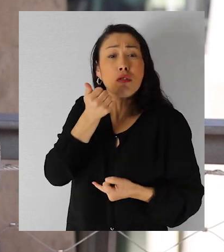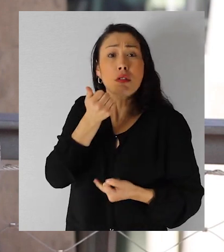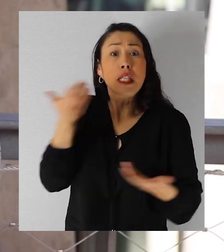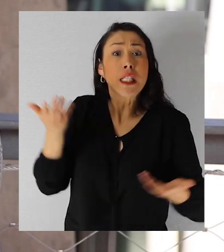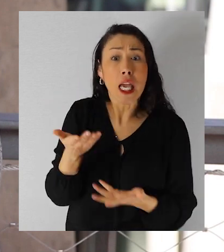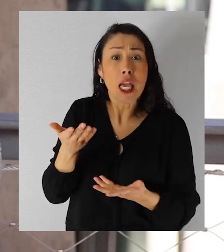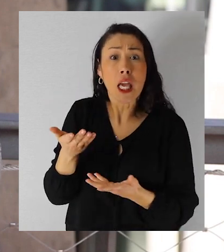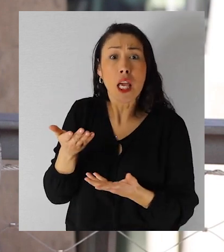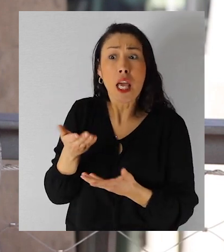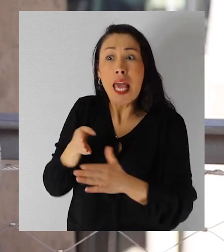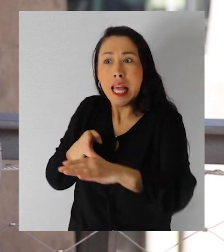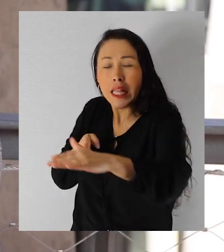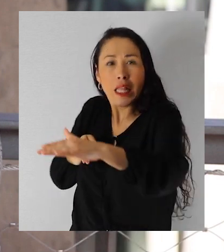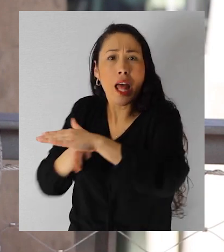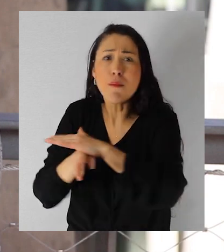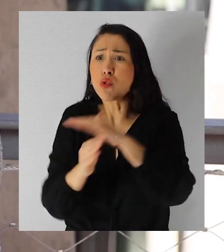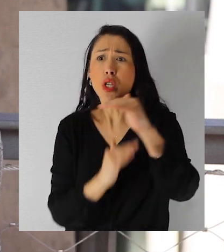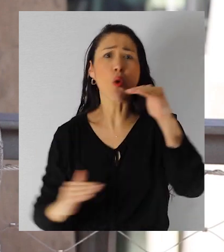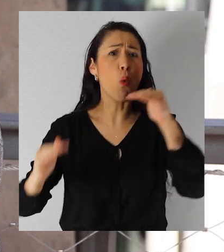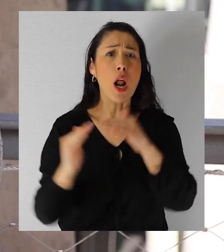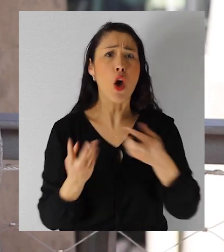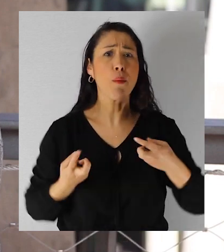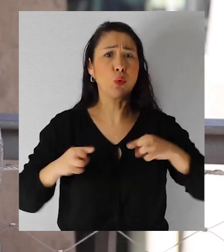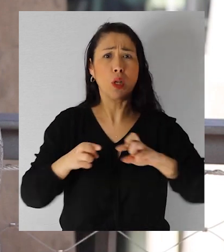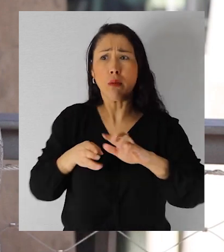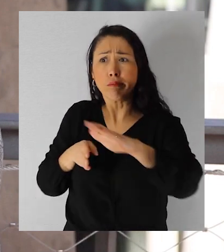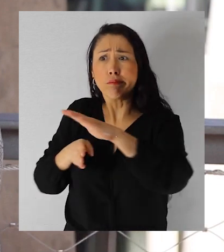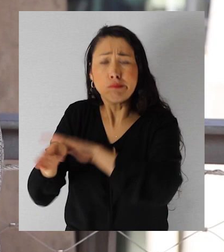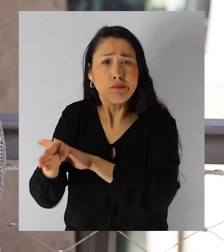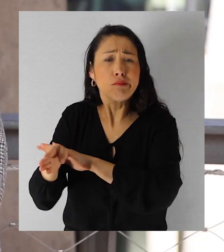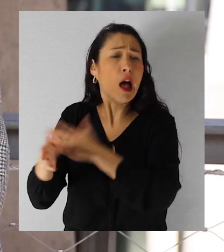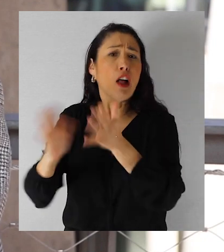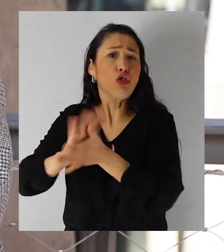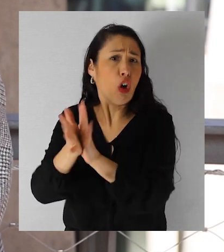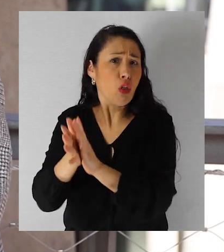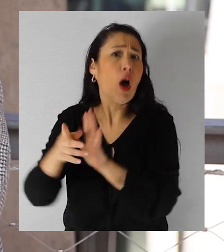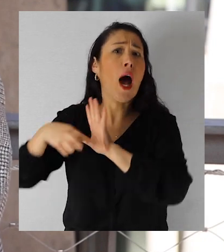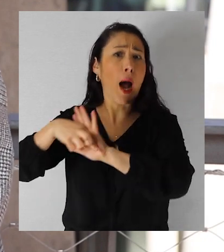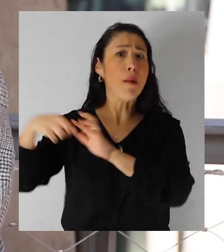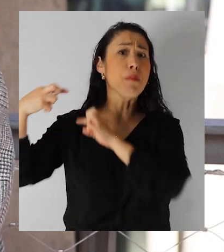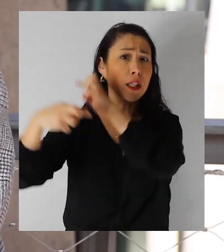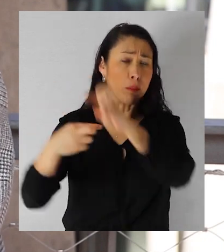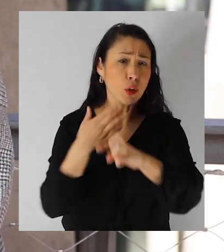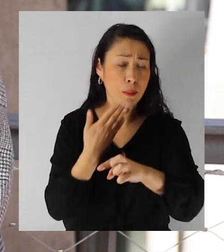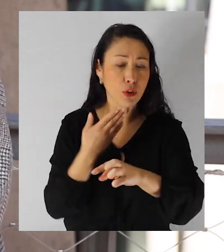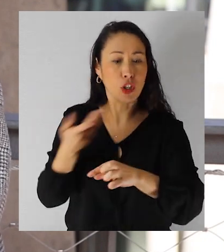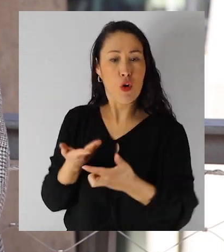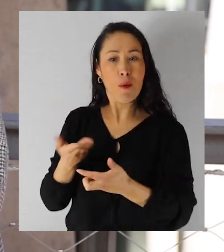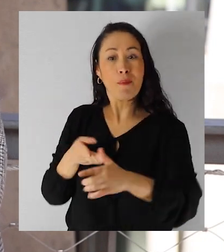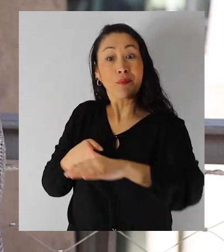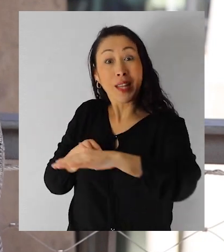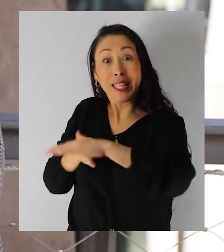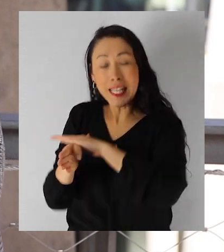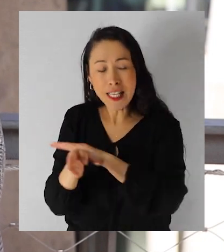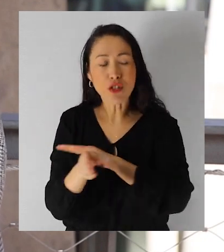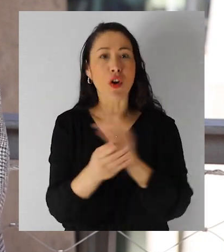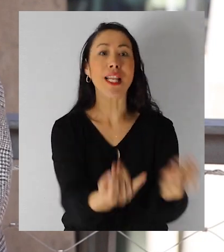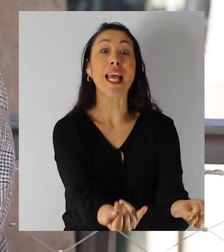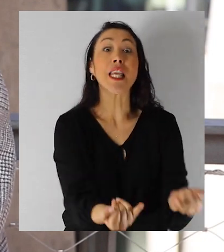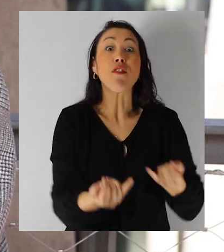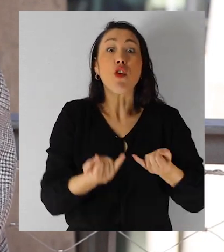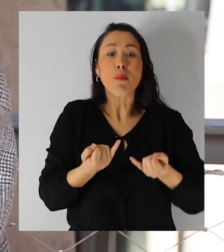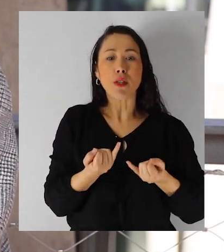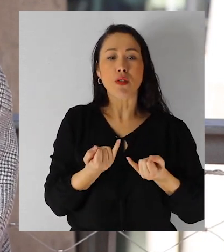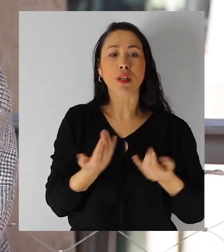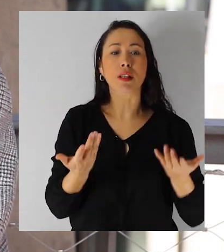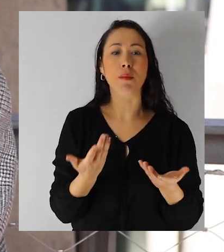igualdad de condiciones a esta cultura y al patrimonio. Y por supuesto que a través del acceso y a través de la información y de